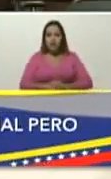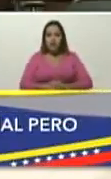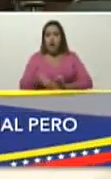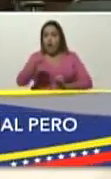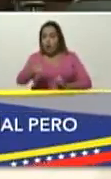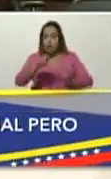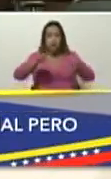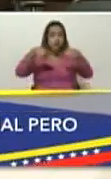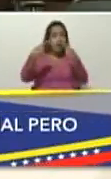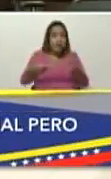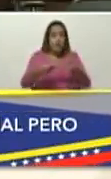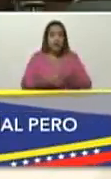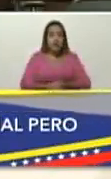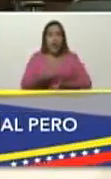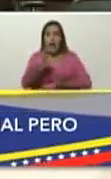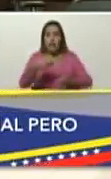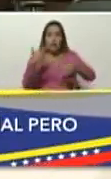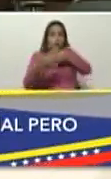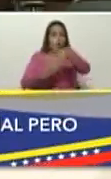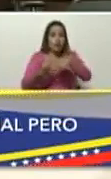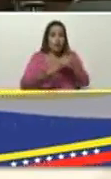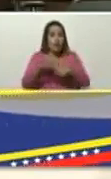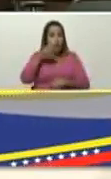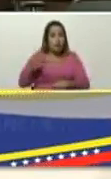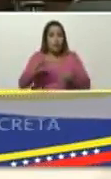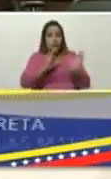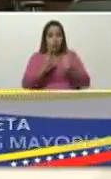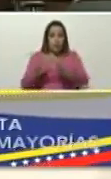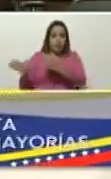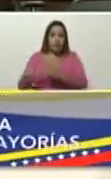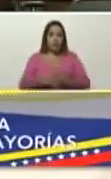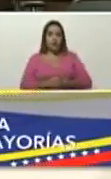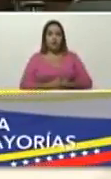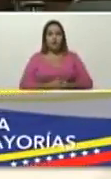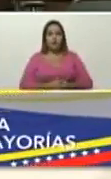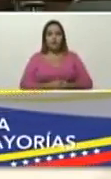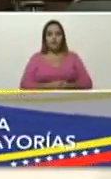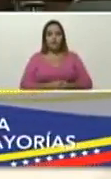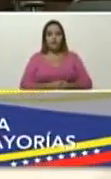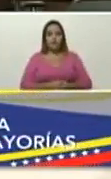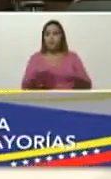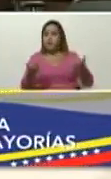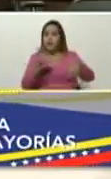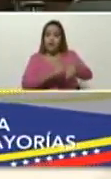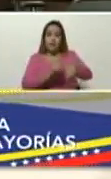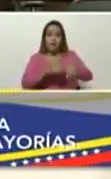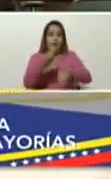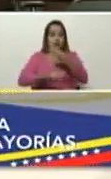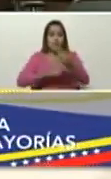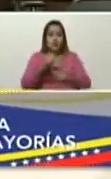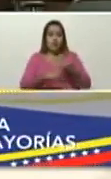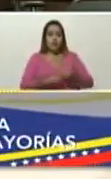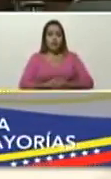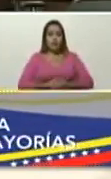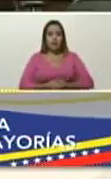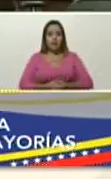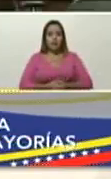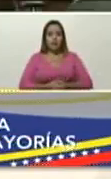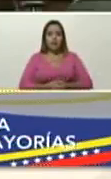esta renovación, a este revolucionar del poder popular. Es tiempo de hacerlo, es el momento de